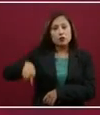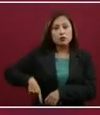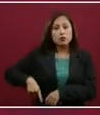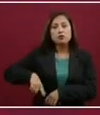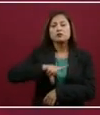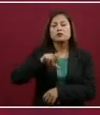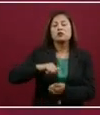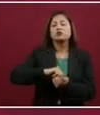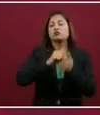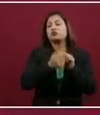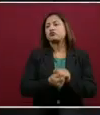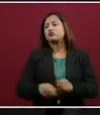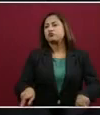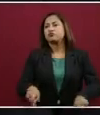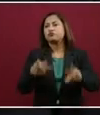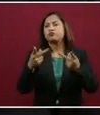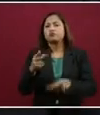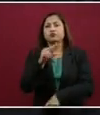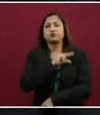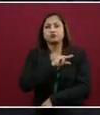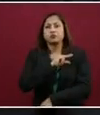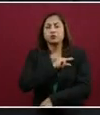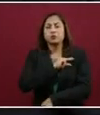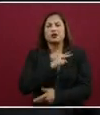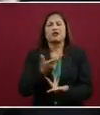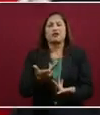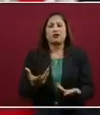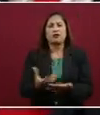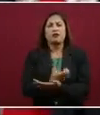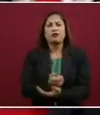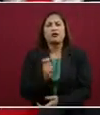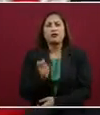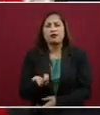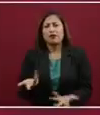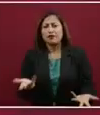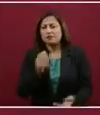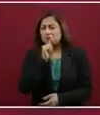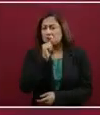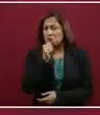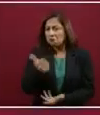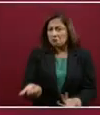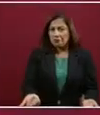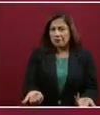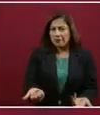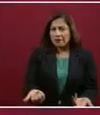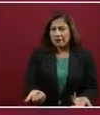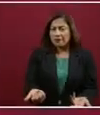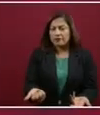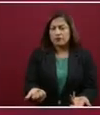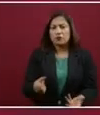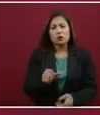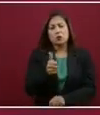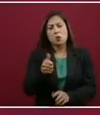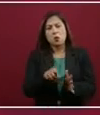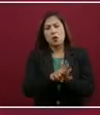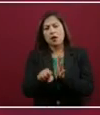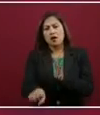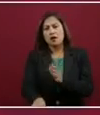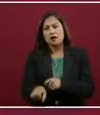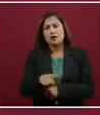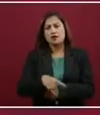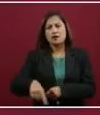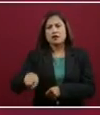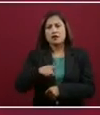¿Qué se ha ganado con la privatización de